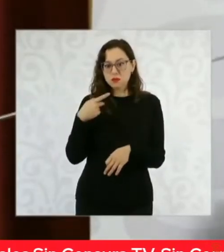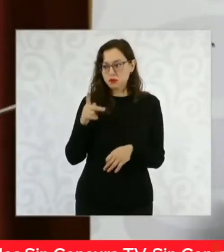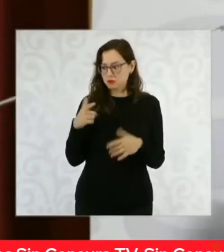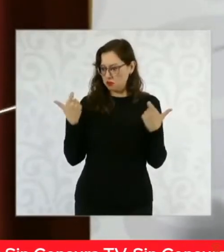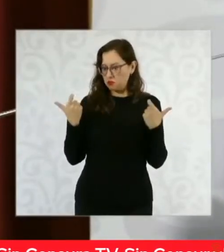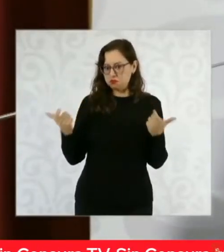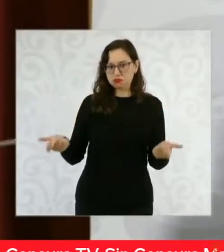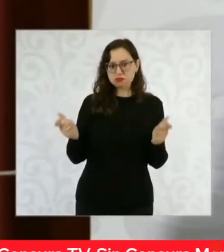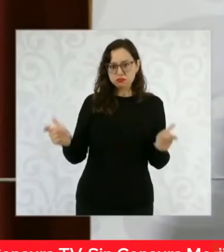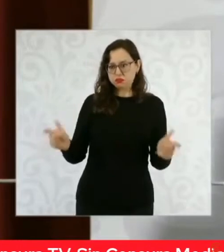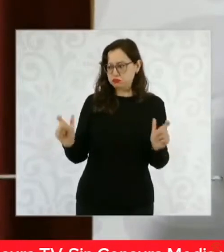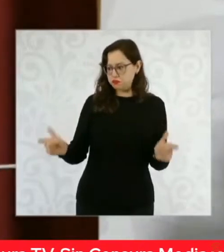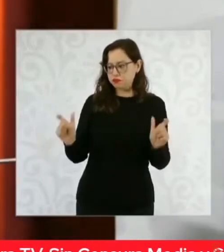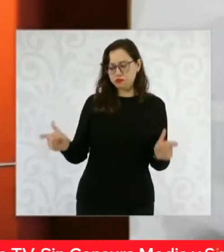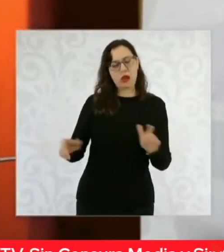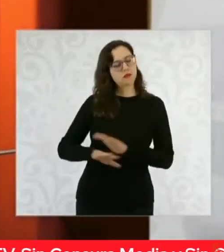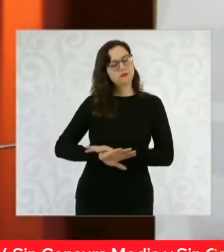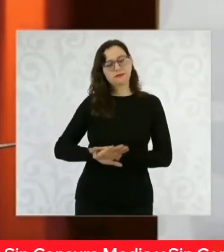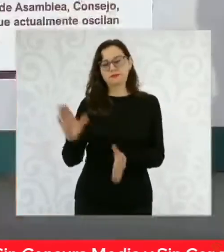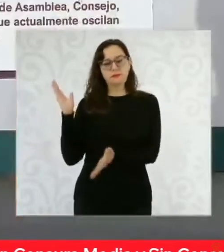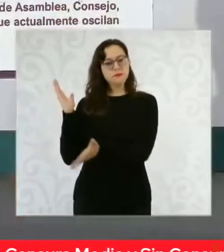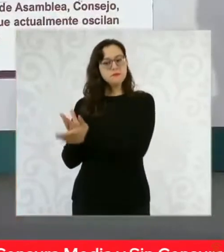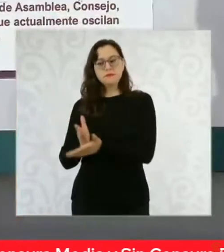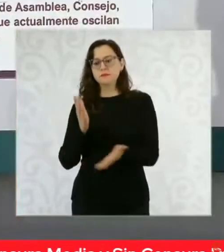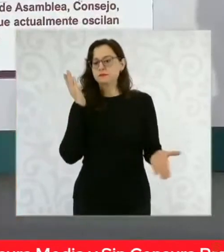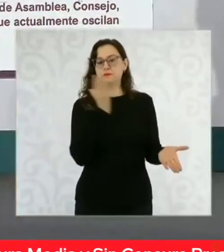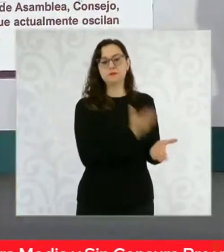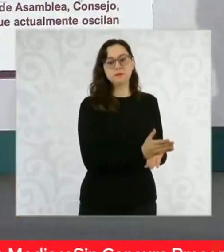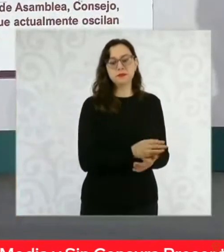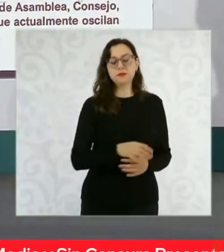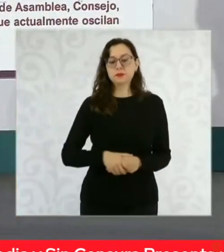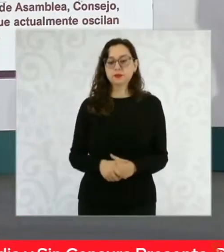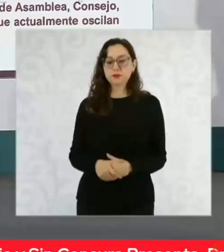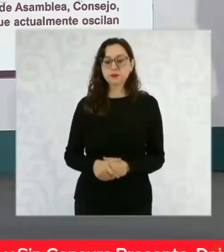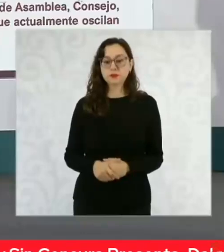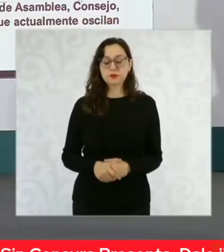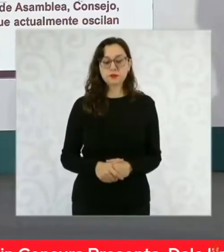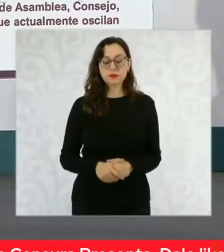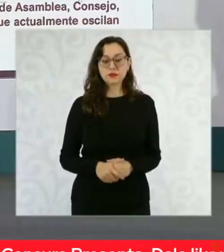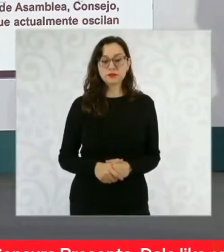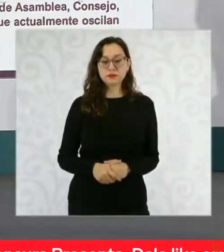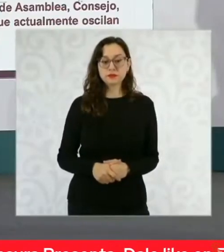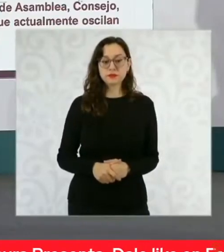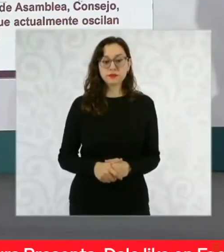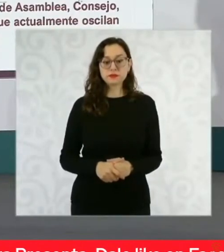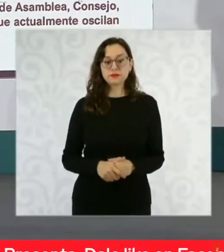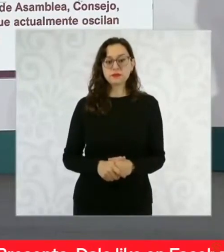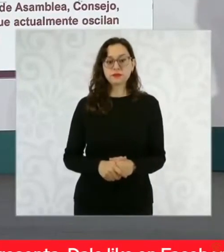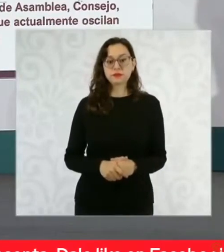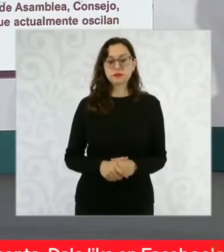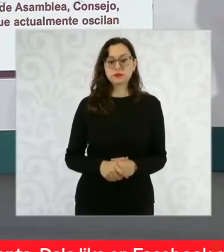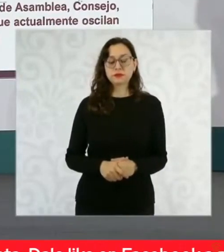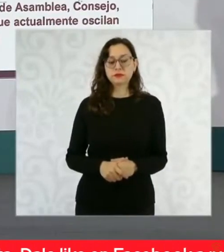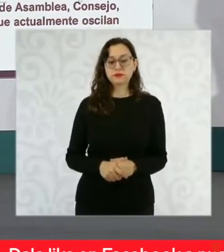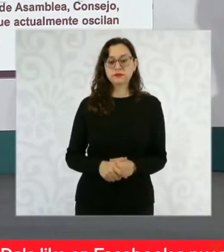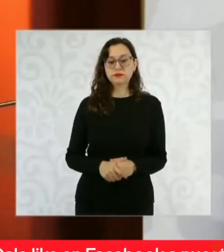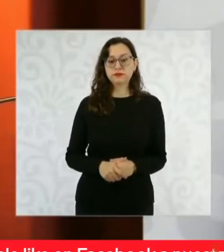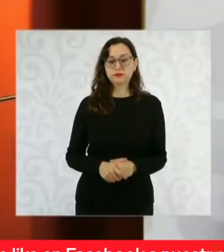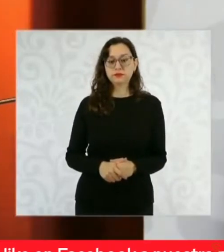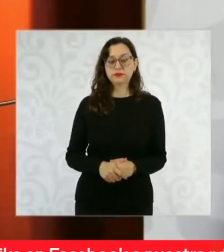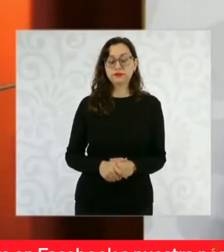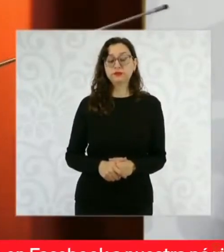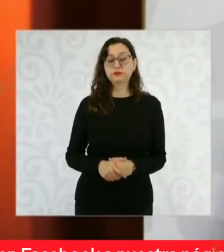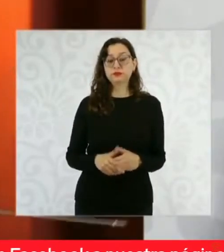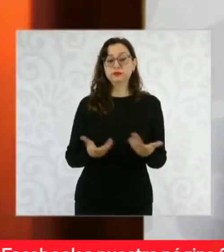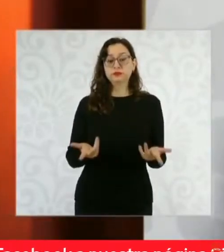la Presidenta de la República. Y se termina con el esquema, y esto es importante, del pago por